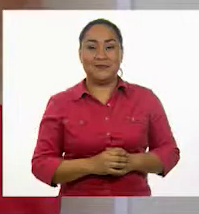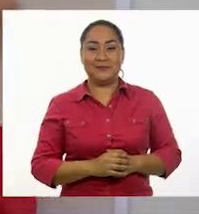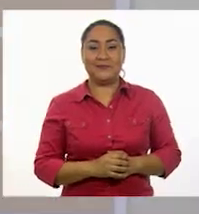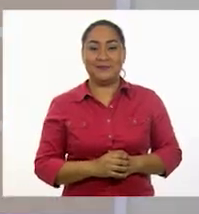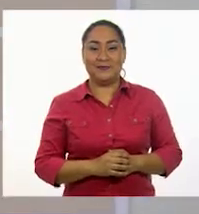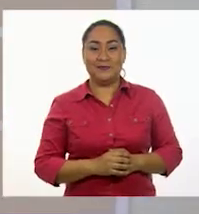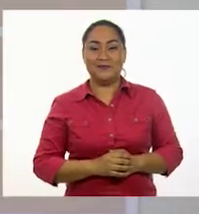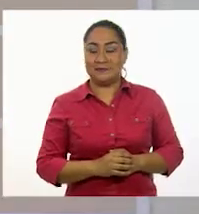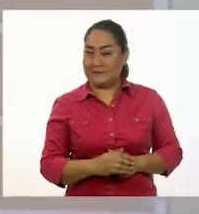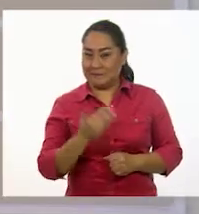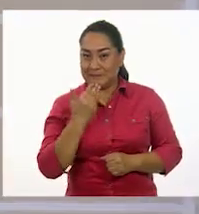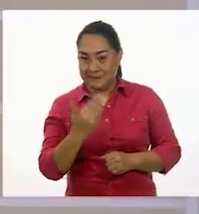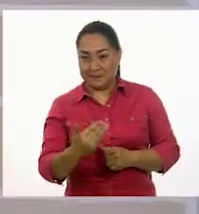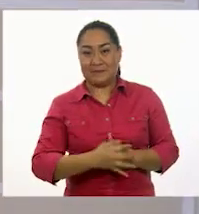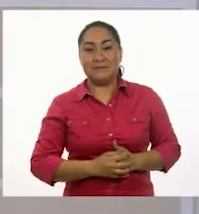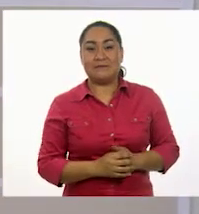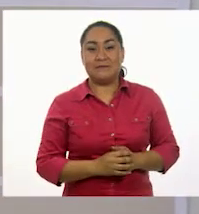Bien.